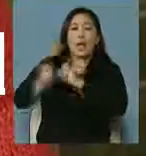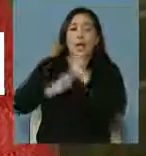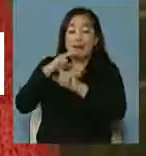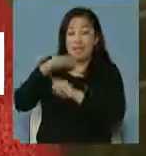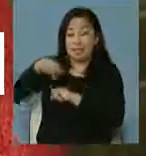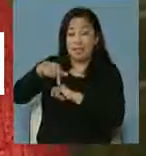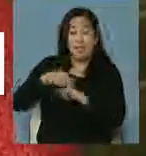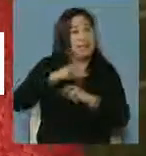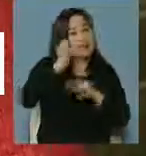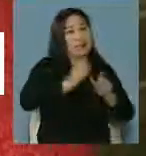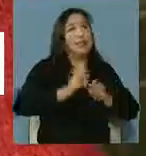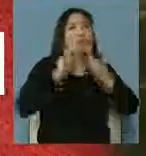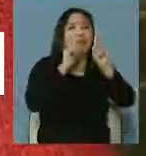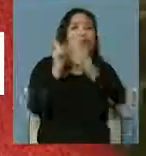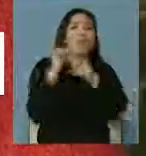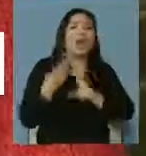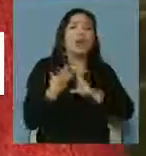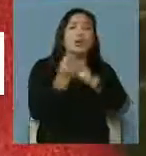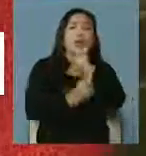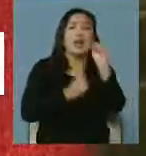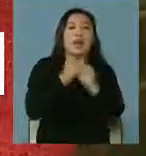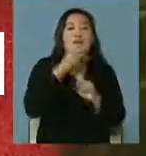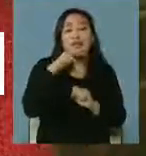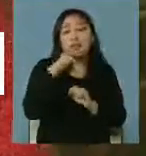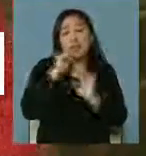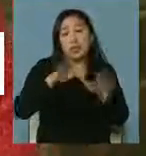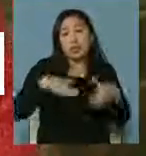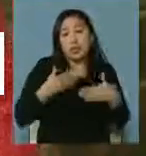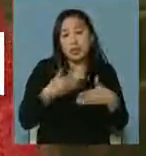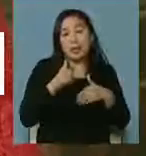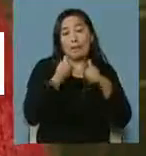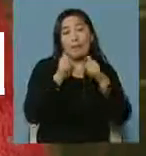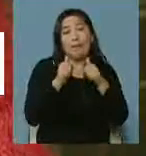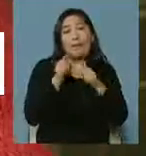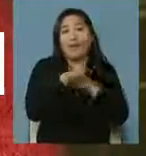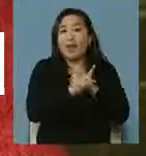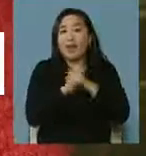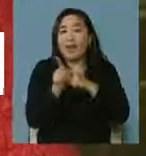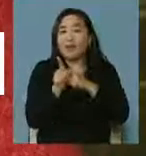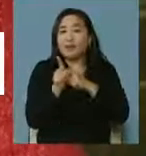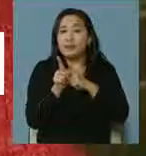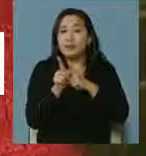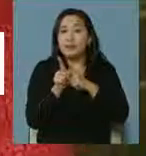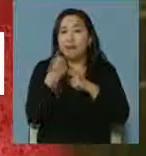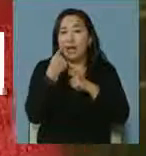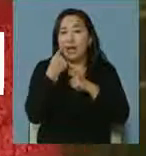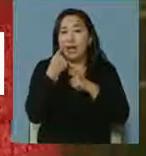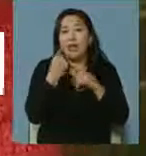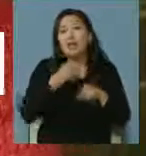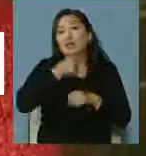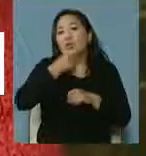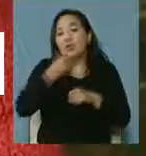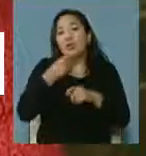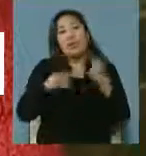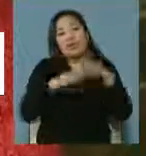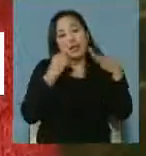viernes. Y las tutorías sí, tienen que ser ahora. Así que bueno, estamos allí, valiosa esta entrevista